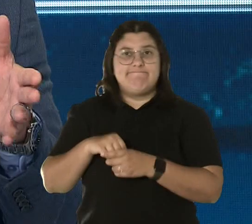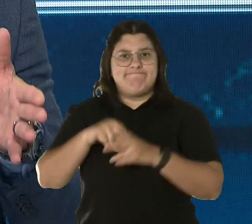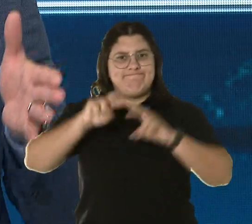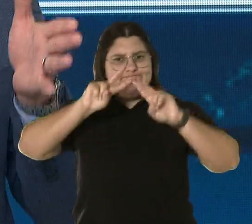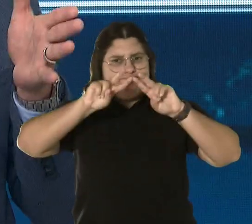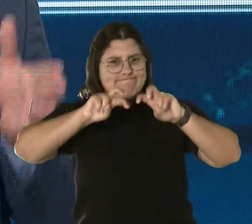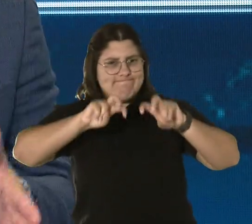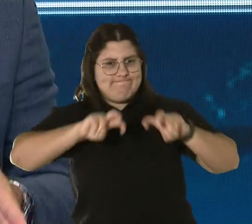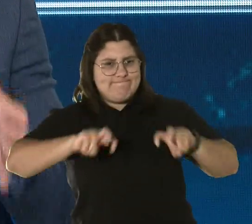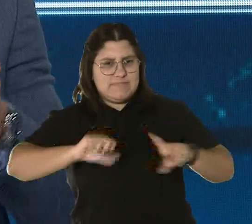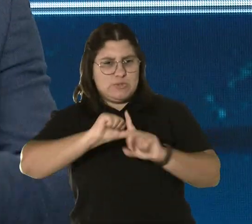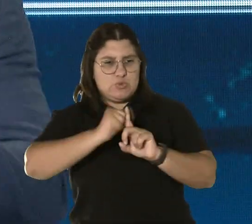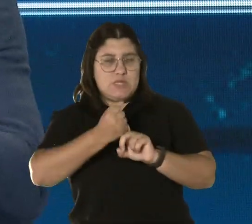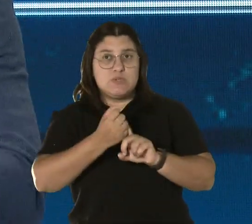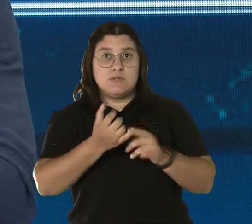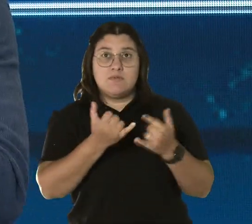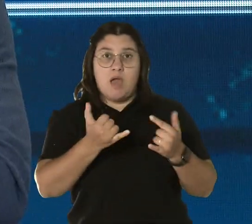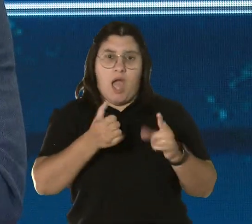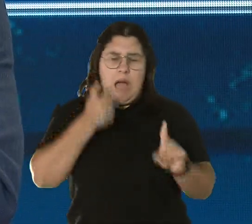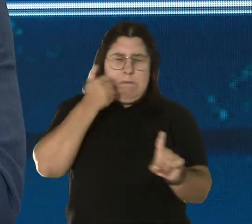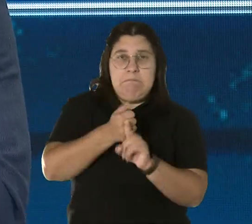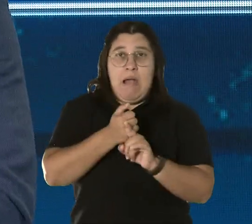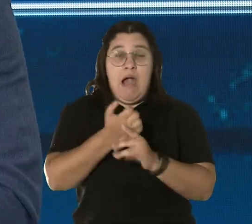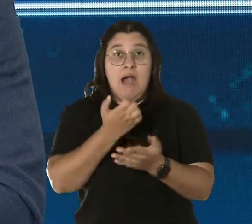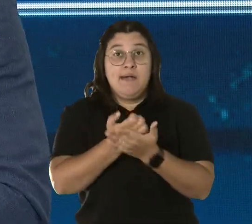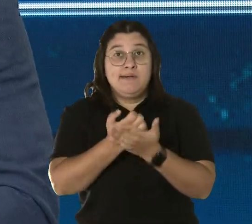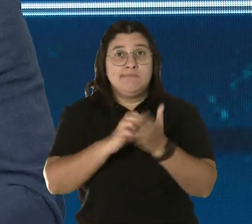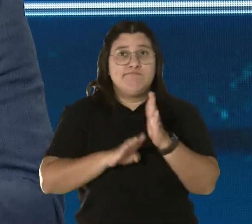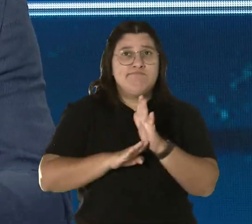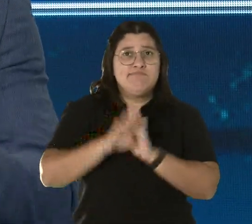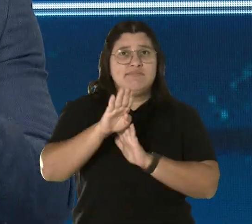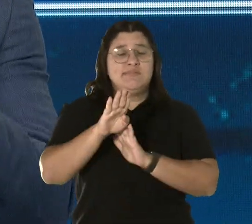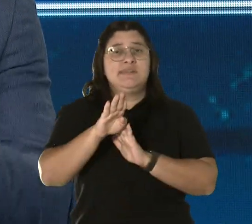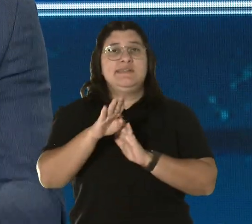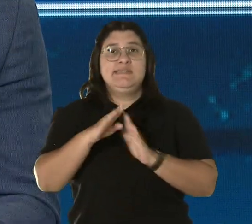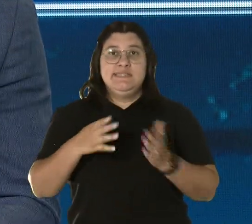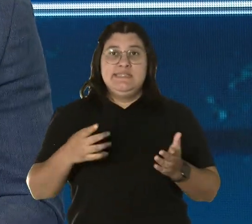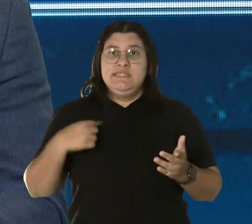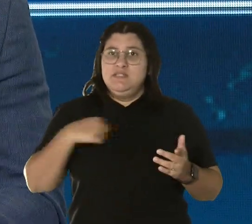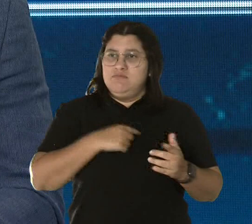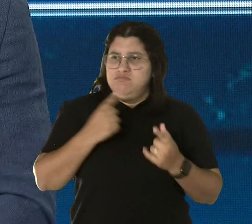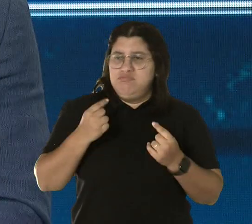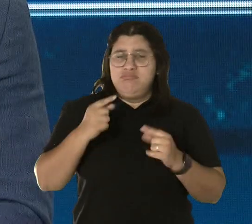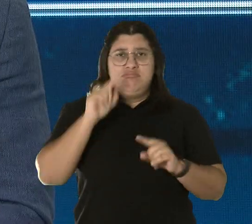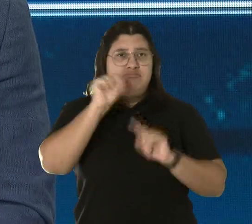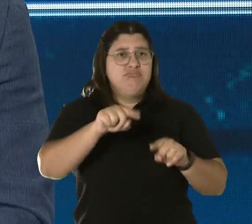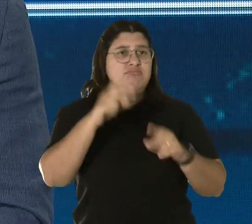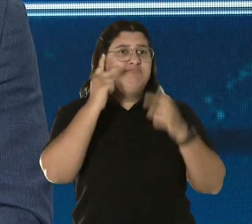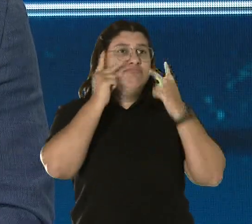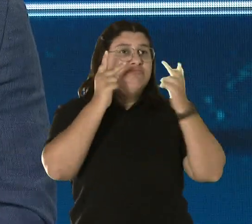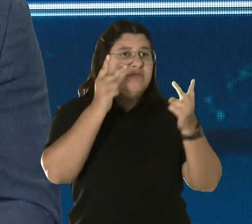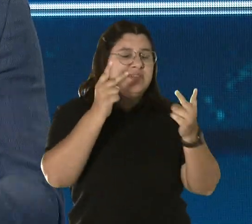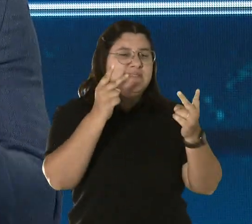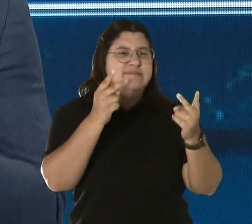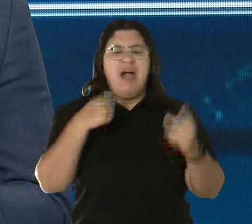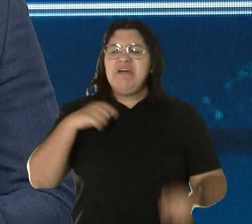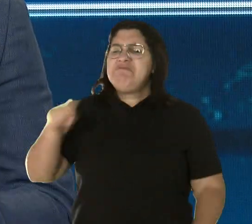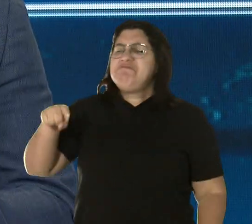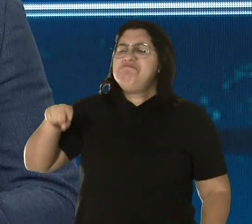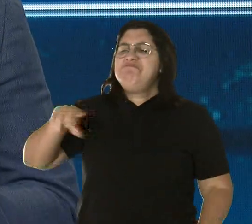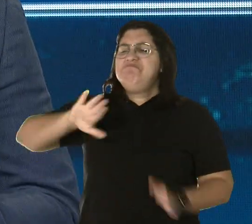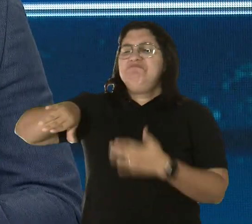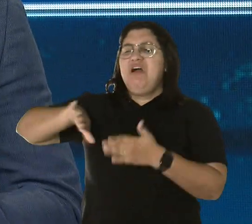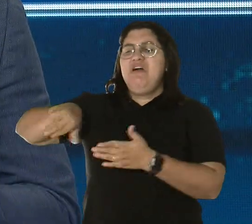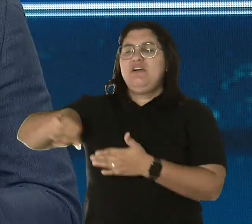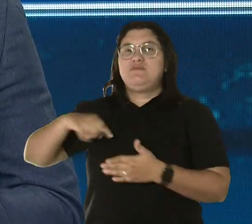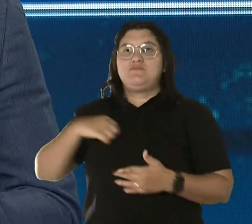situación actual del país y del impacto económico que eso pueda tener. Siempre que fuimos a vista, nos dijeron que no era necesario. Y nosotros hicimos